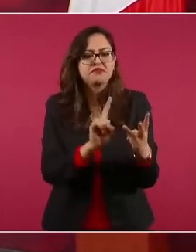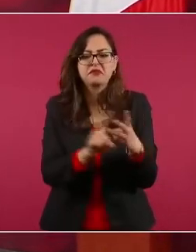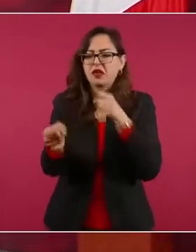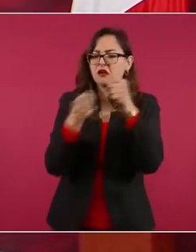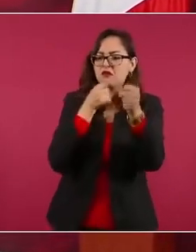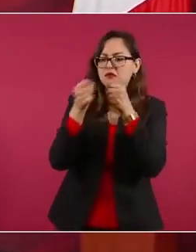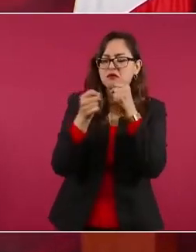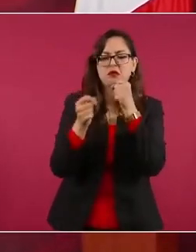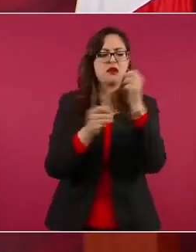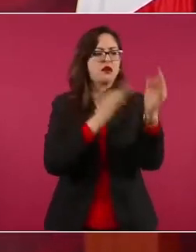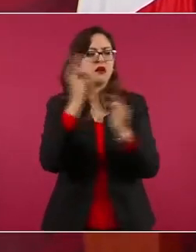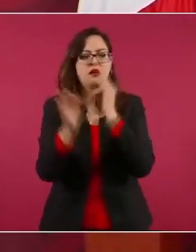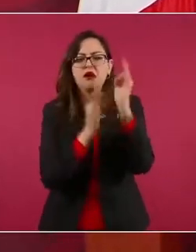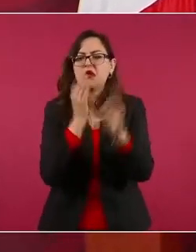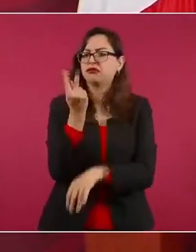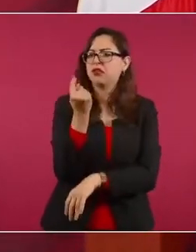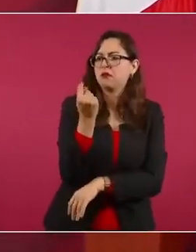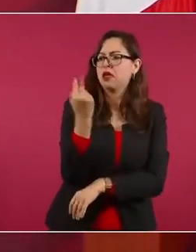Y ahora,